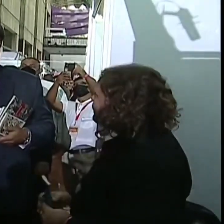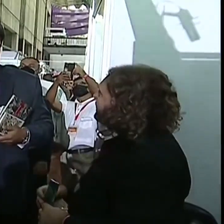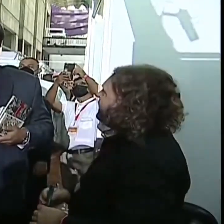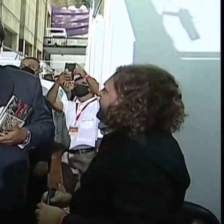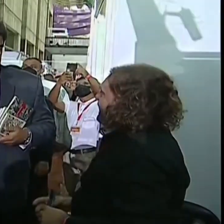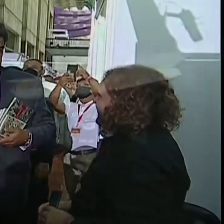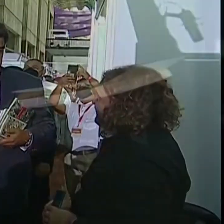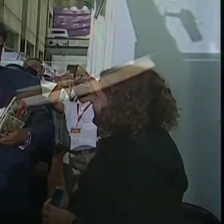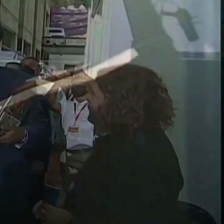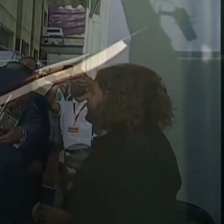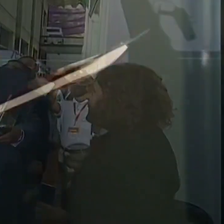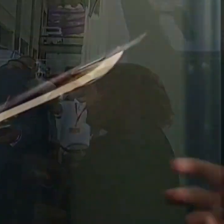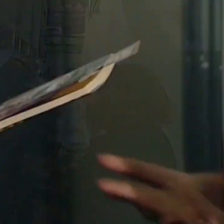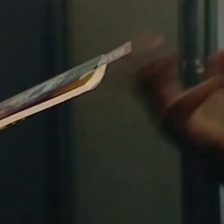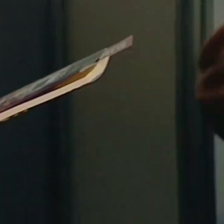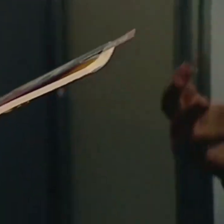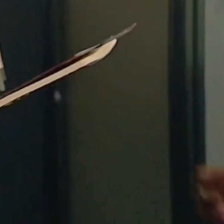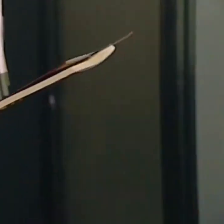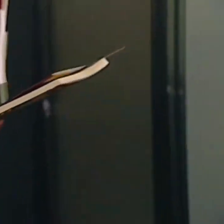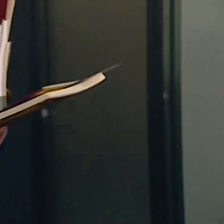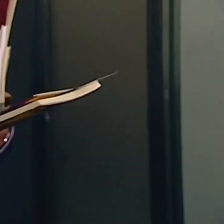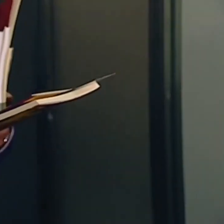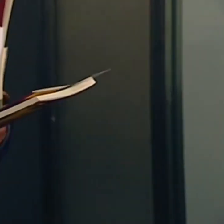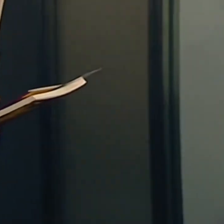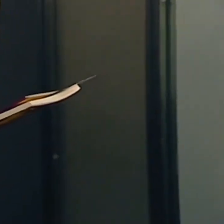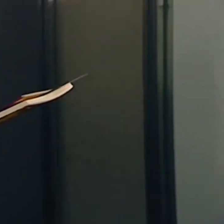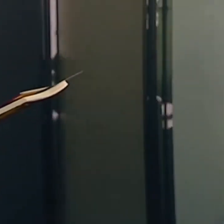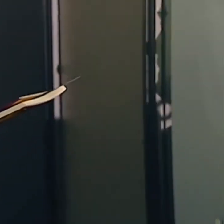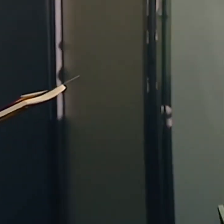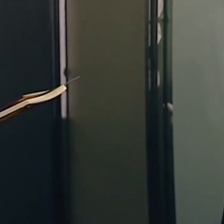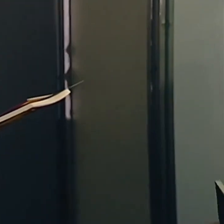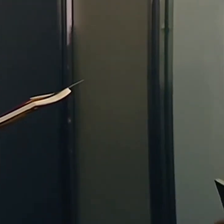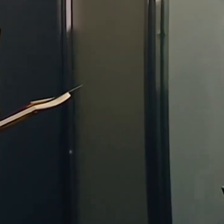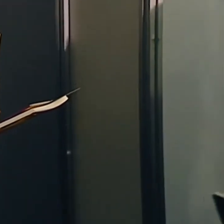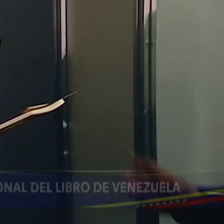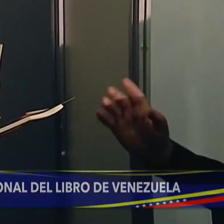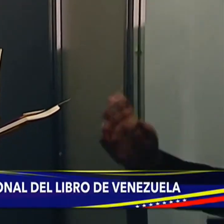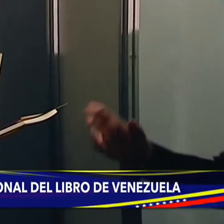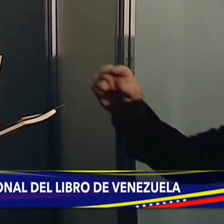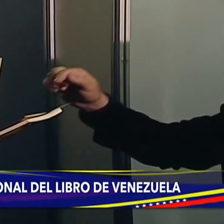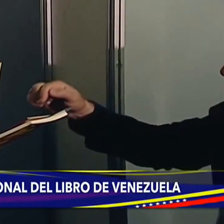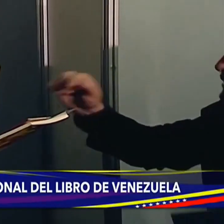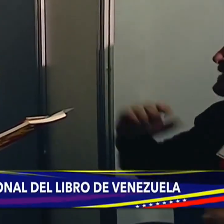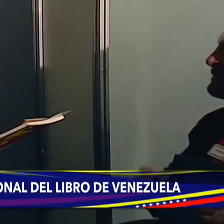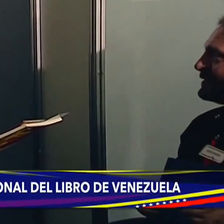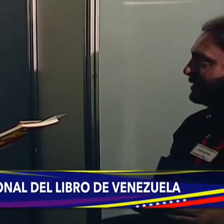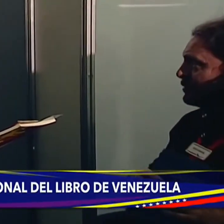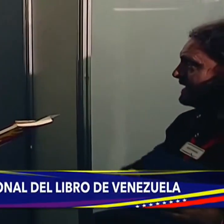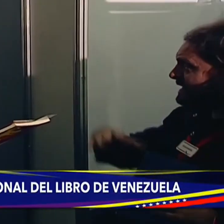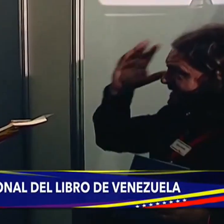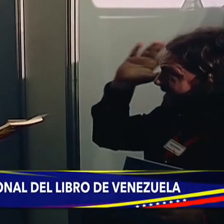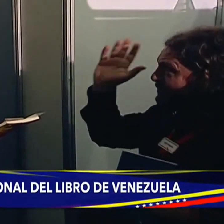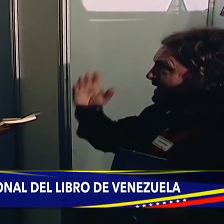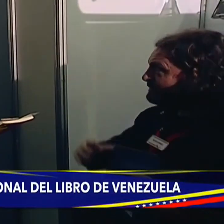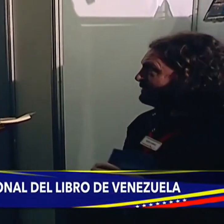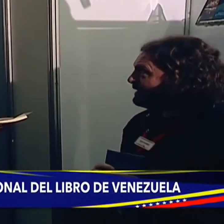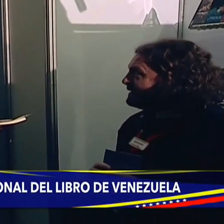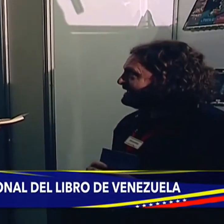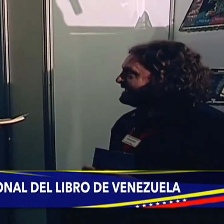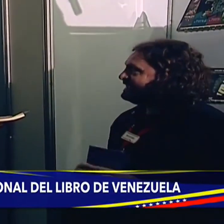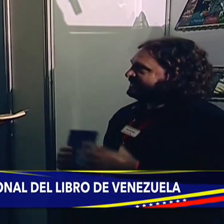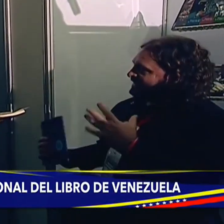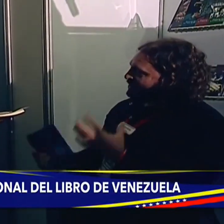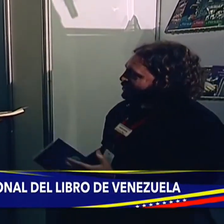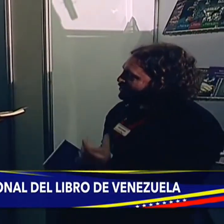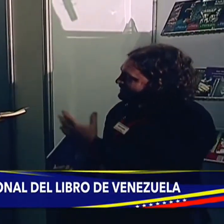en esa cumbre extraordinaria sobre cambio climático celebrada en Egipto, que deja un mensaje importante para la humanidad, cómo